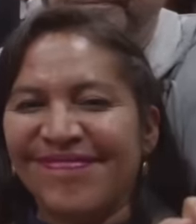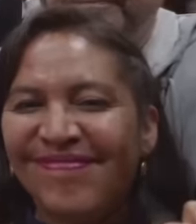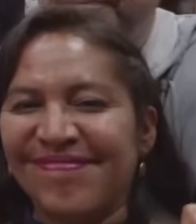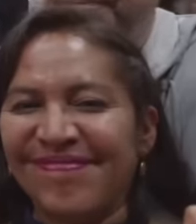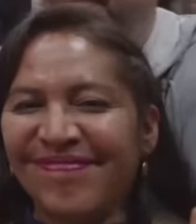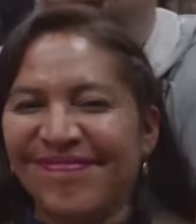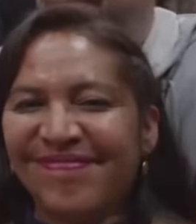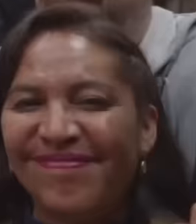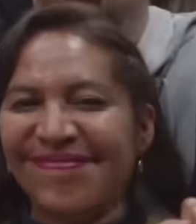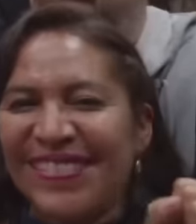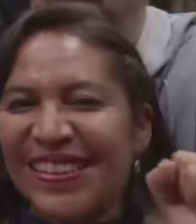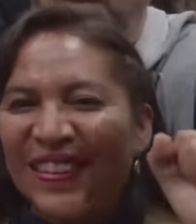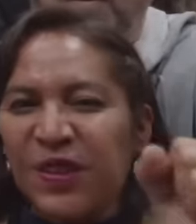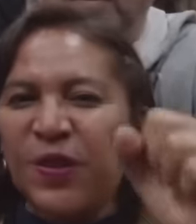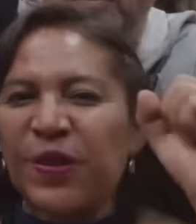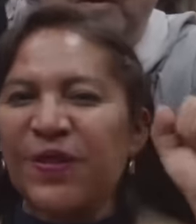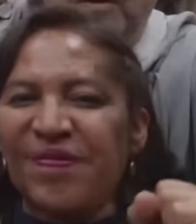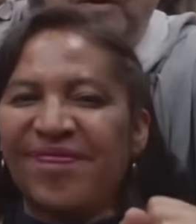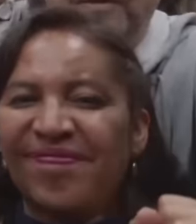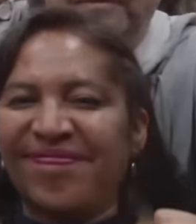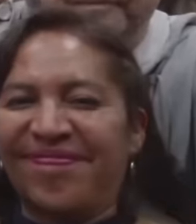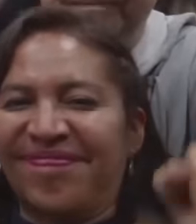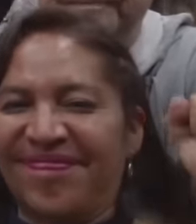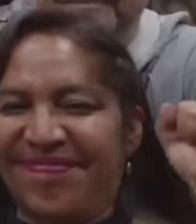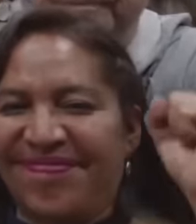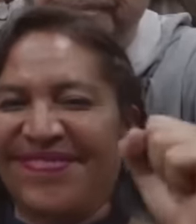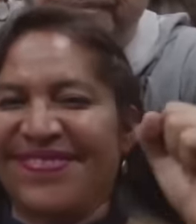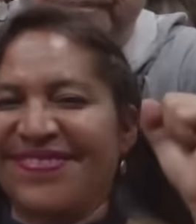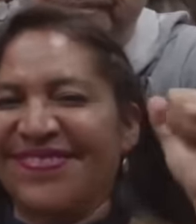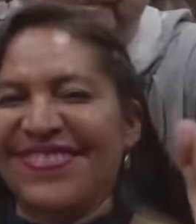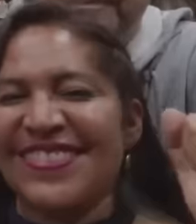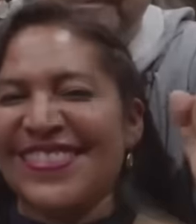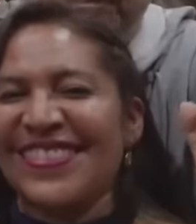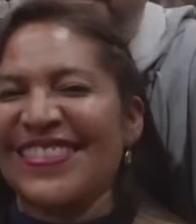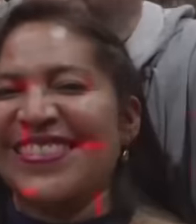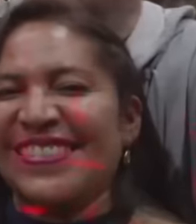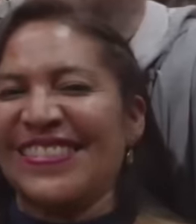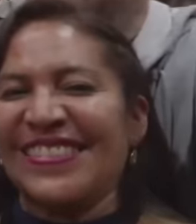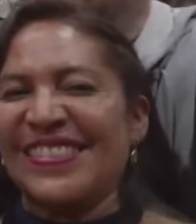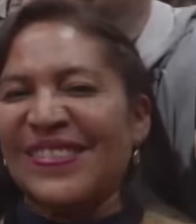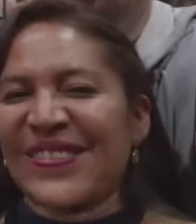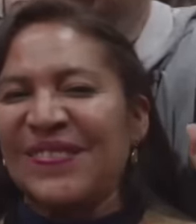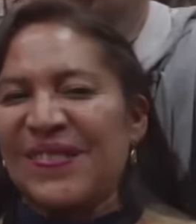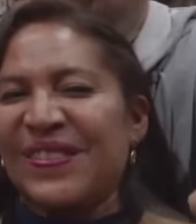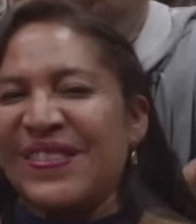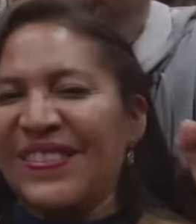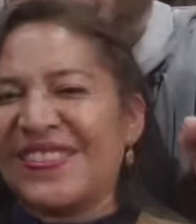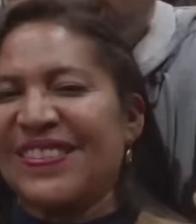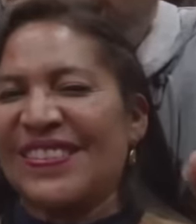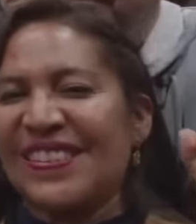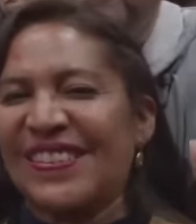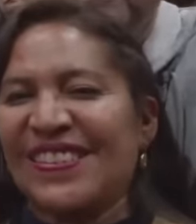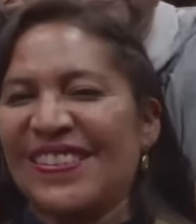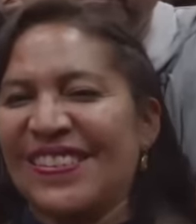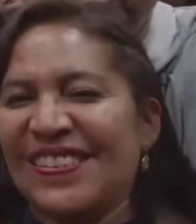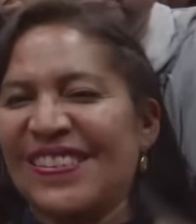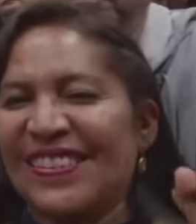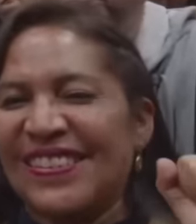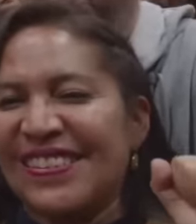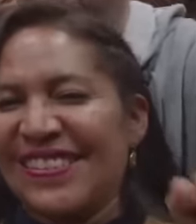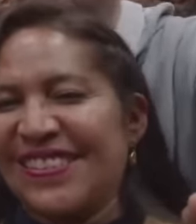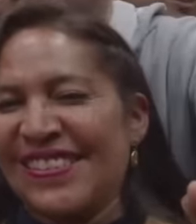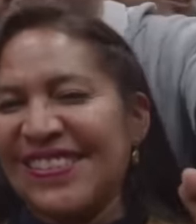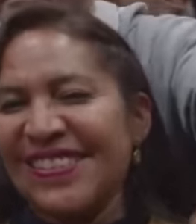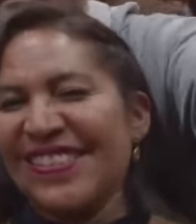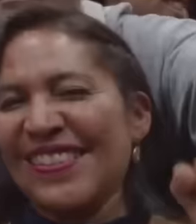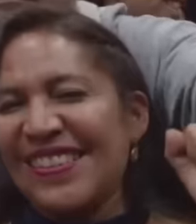reforma judicial. La votación en lo general ha quedado como se lo propusimos